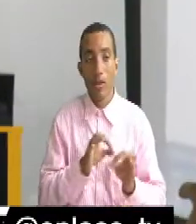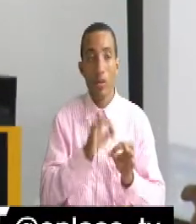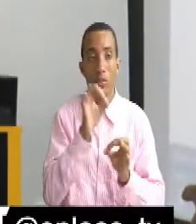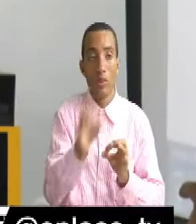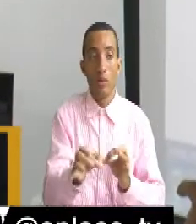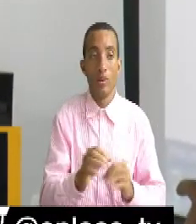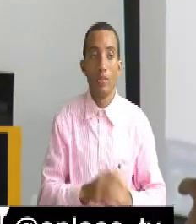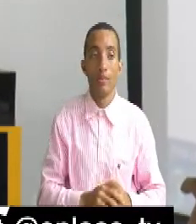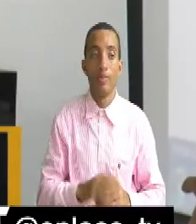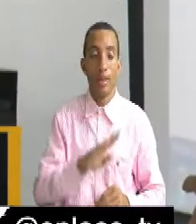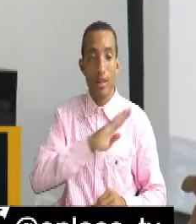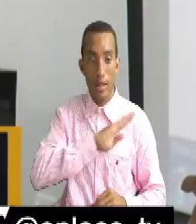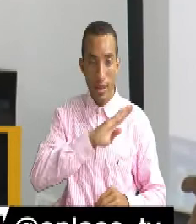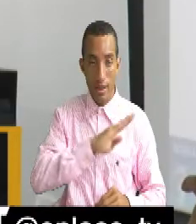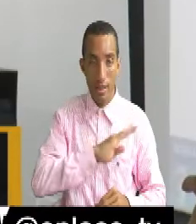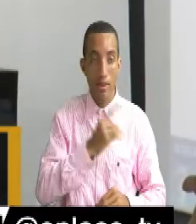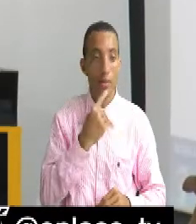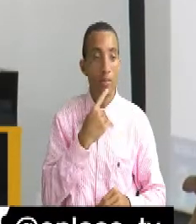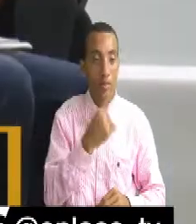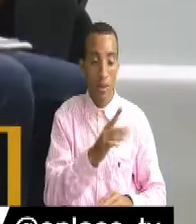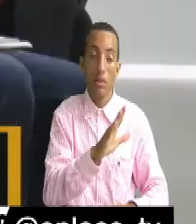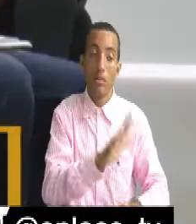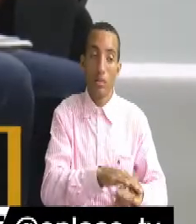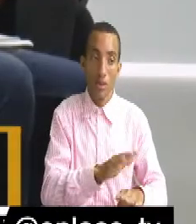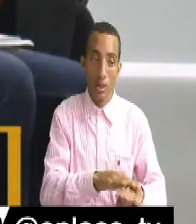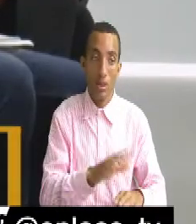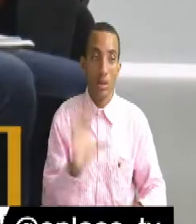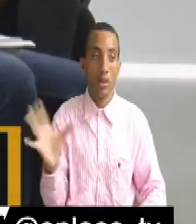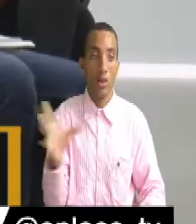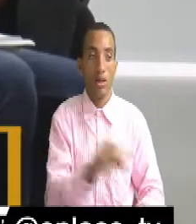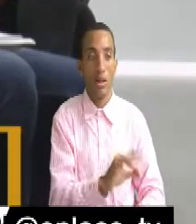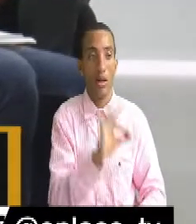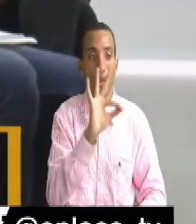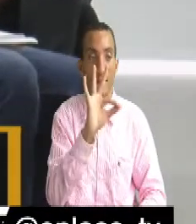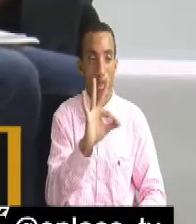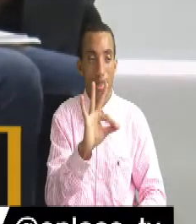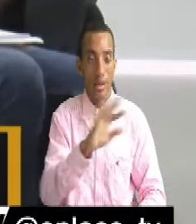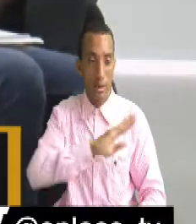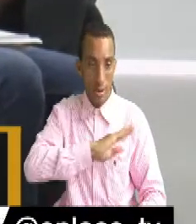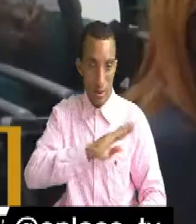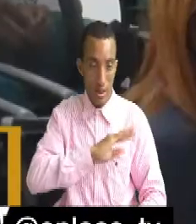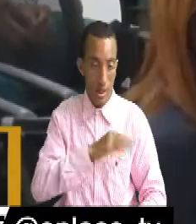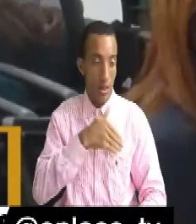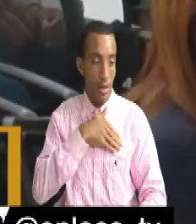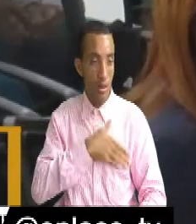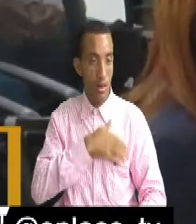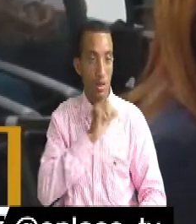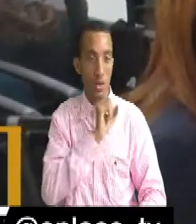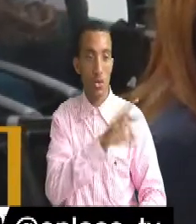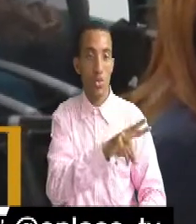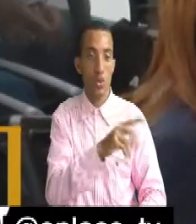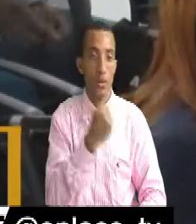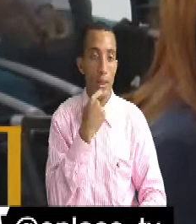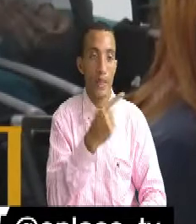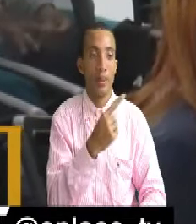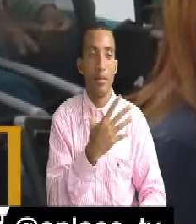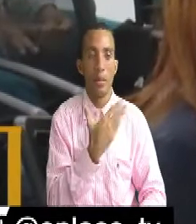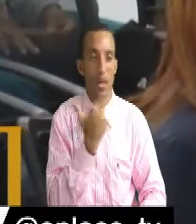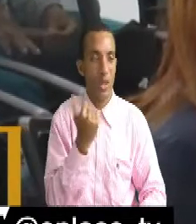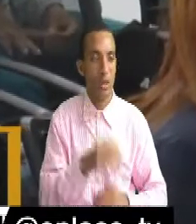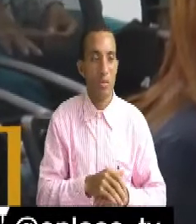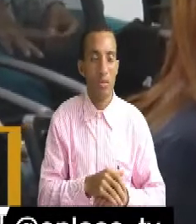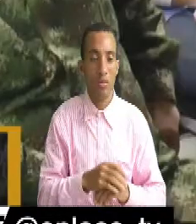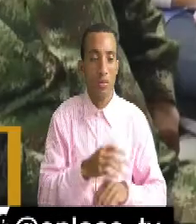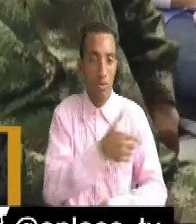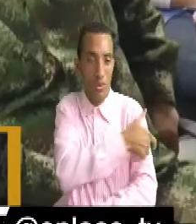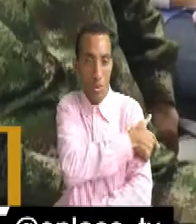el alcalde me solicitó y los alcaldes, tres alcaldes de aquí del sur de Bolívar me solicitaron que hiciéramos comité municipal aquí